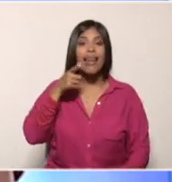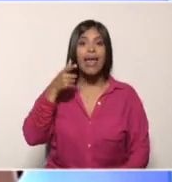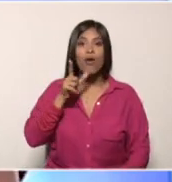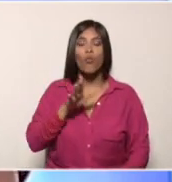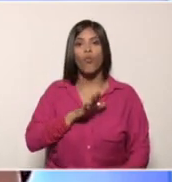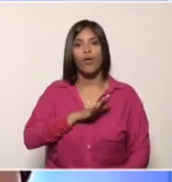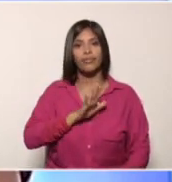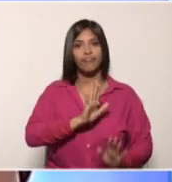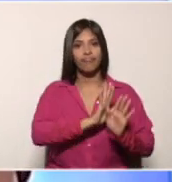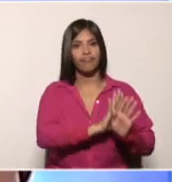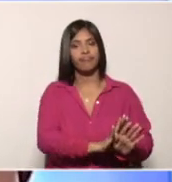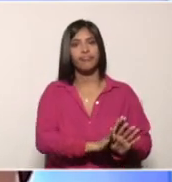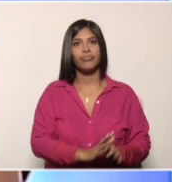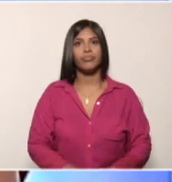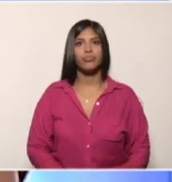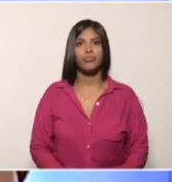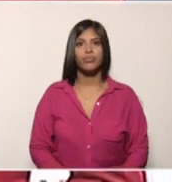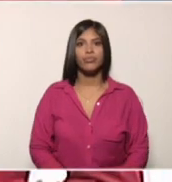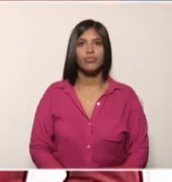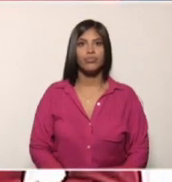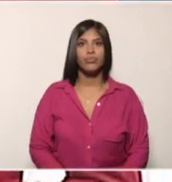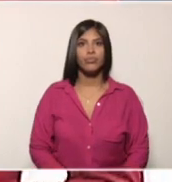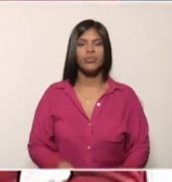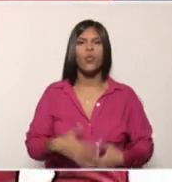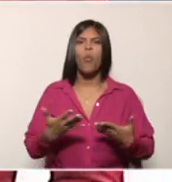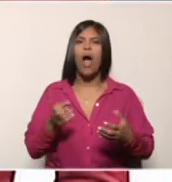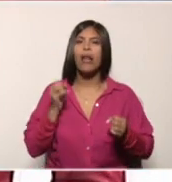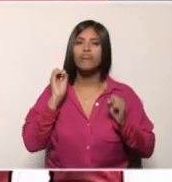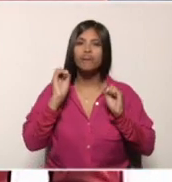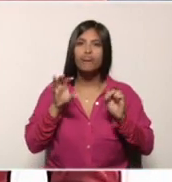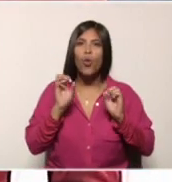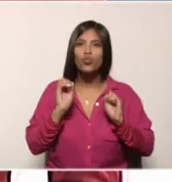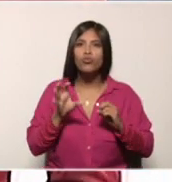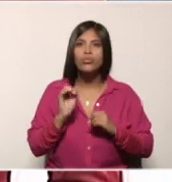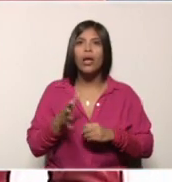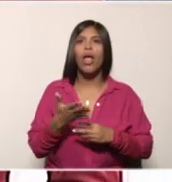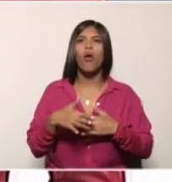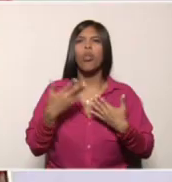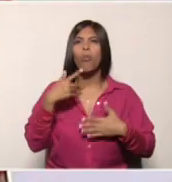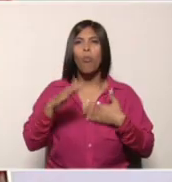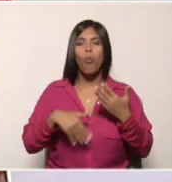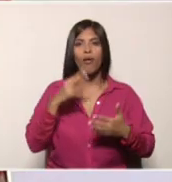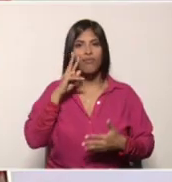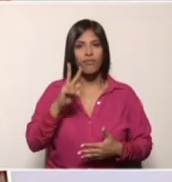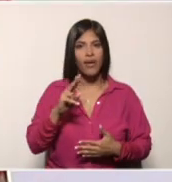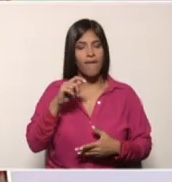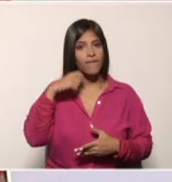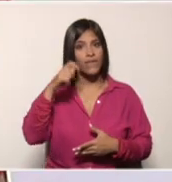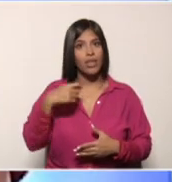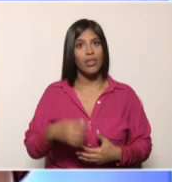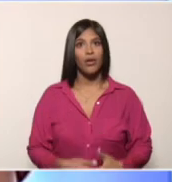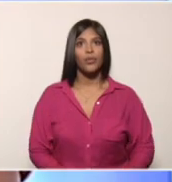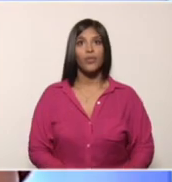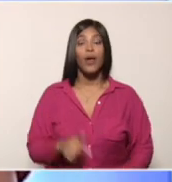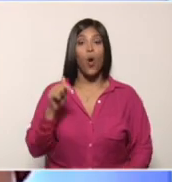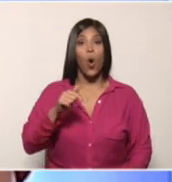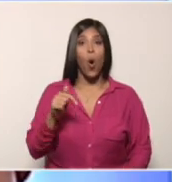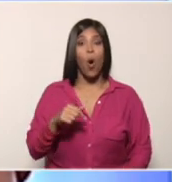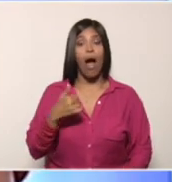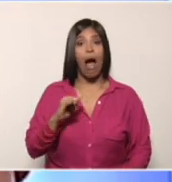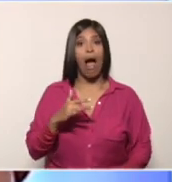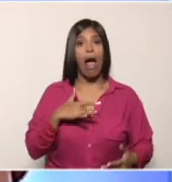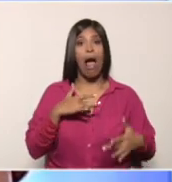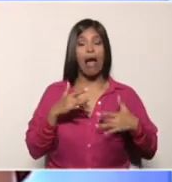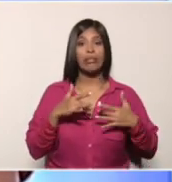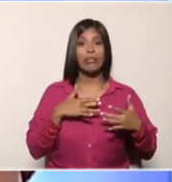Venezuela. Así es. ¿Cuáles son esas recomendaciones, profe, esas orientaciones luego de ver este video? Bueno, en el día de hoy tenemos una actividad,